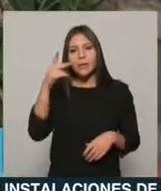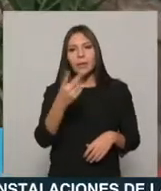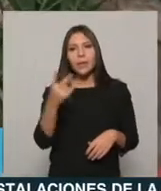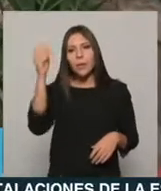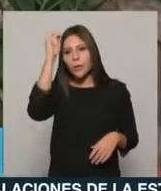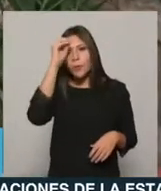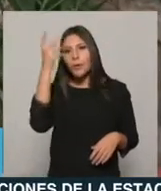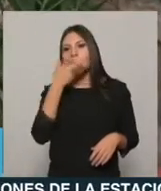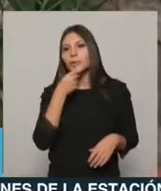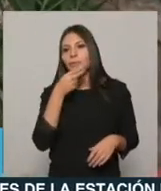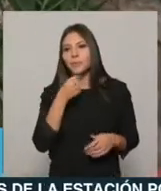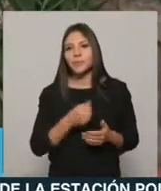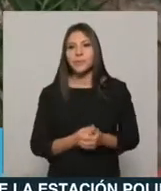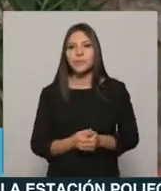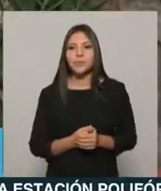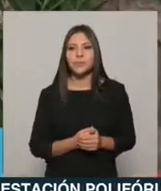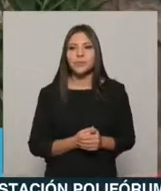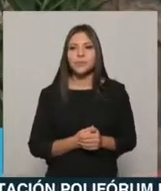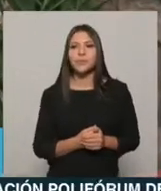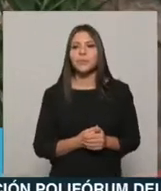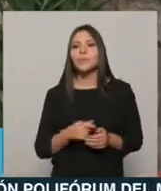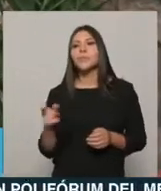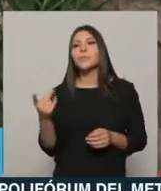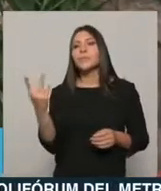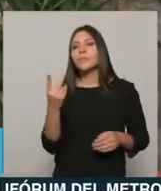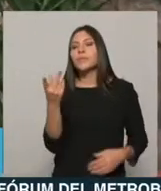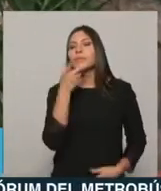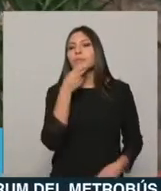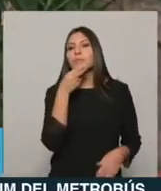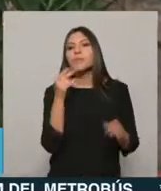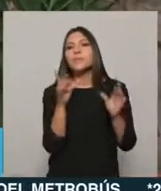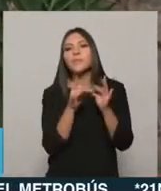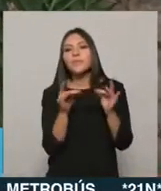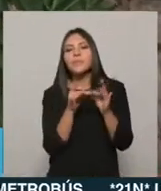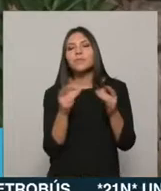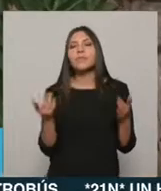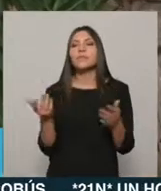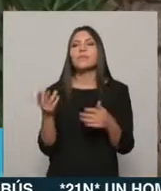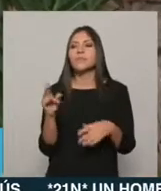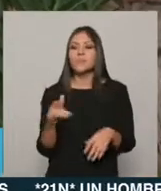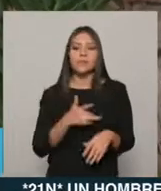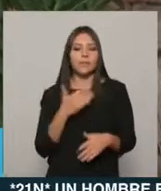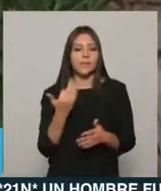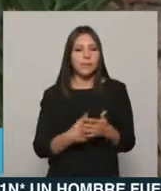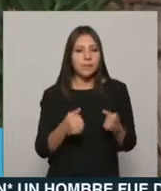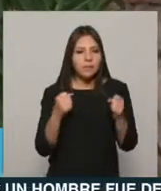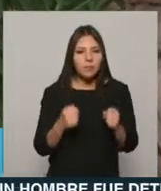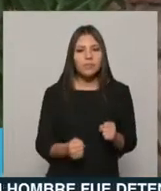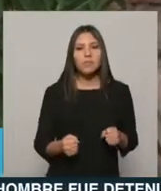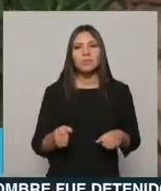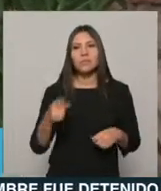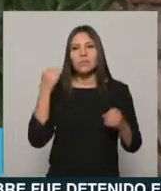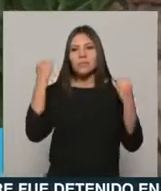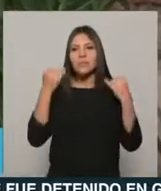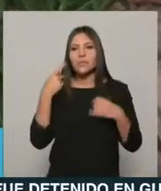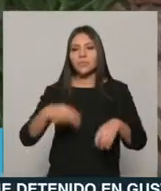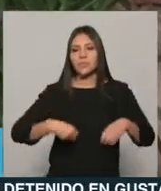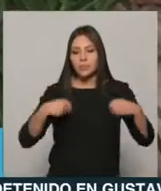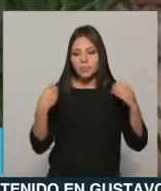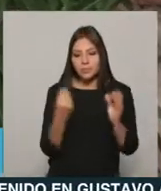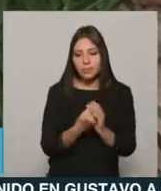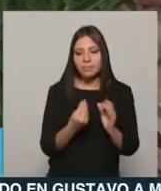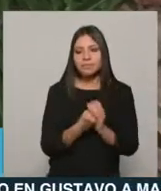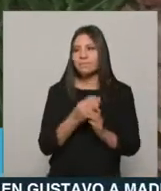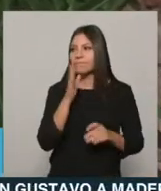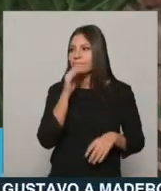sientan a hablar sobre sus inseguridades, sus tabúes, temas muy privados, muy íntimos que no se atreven a hablar con su